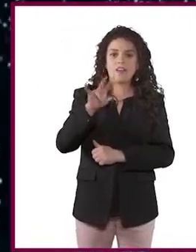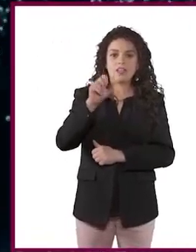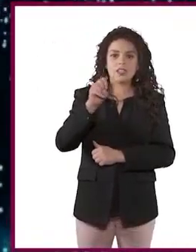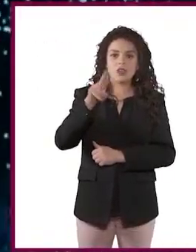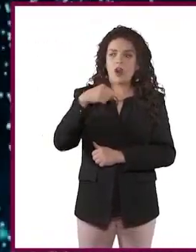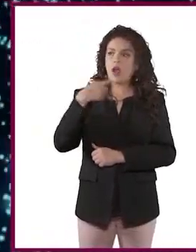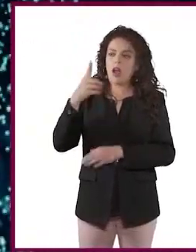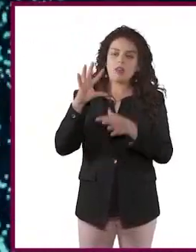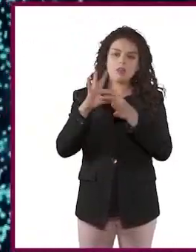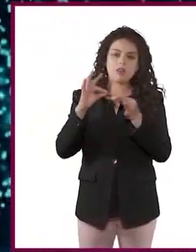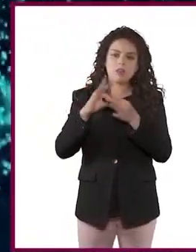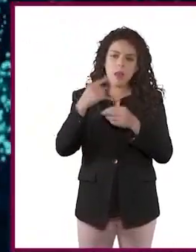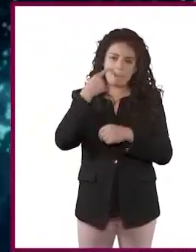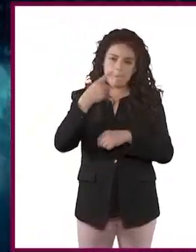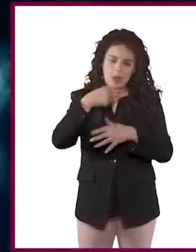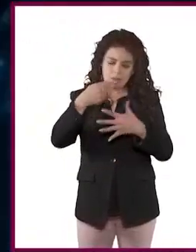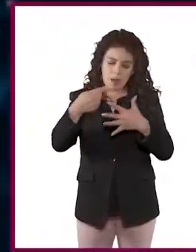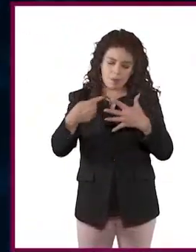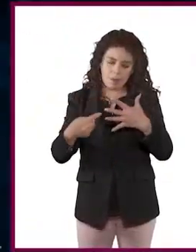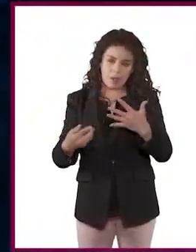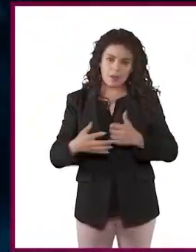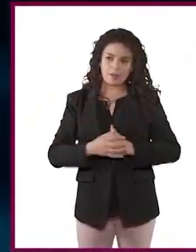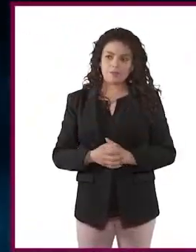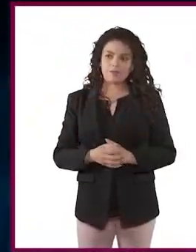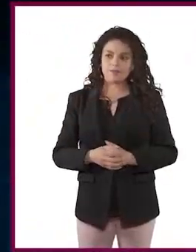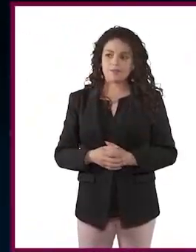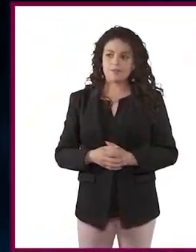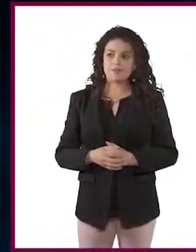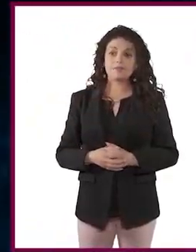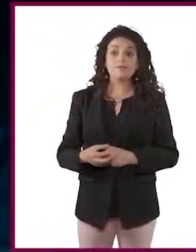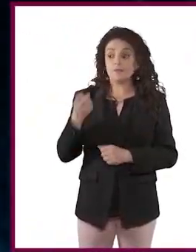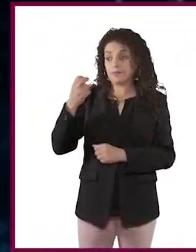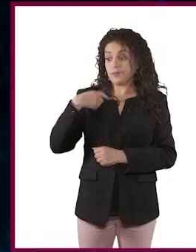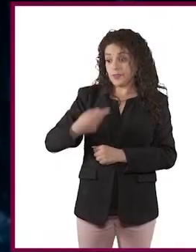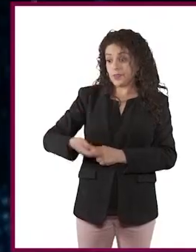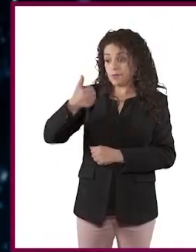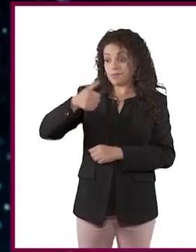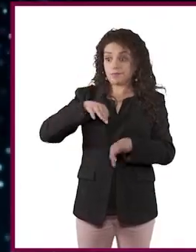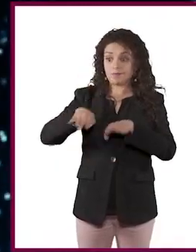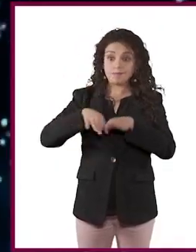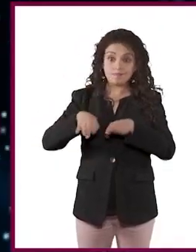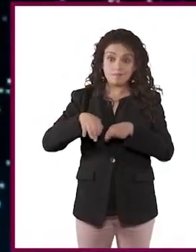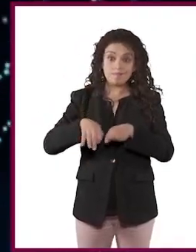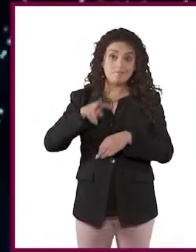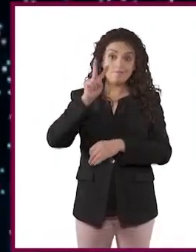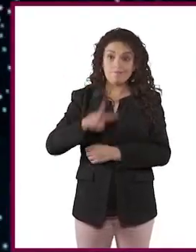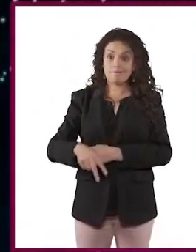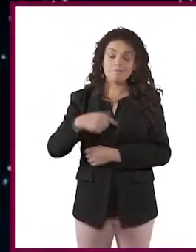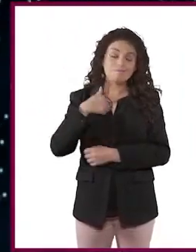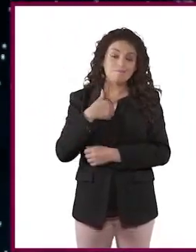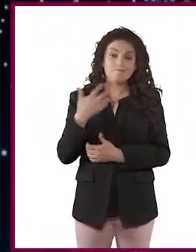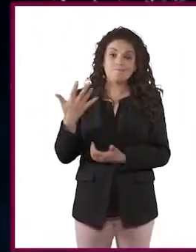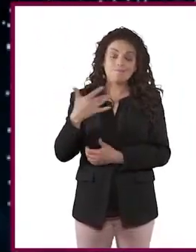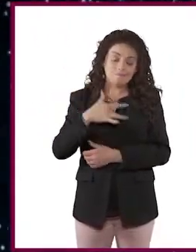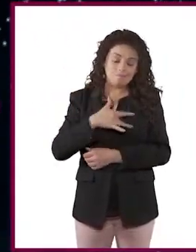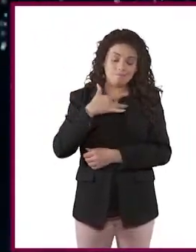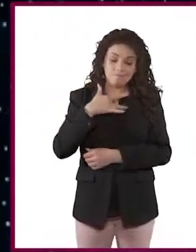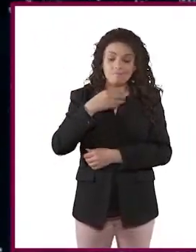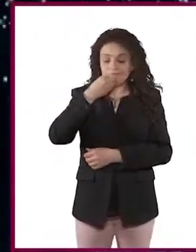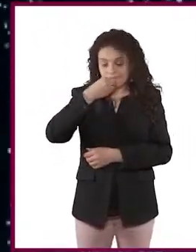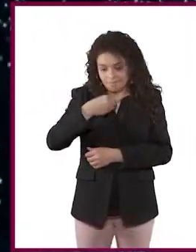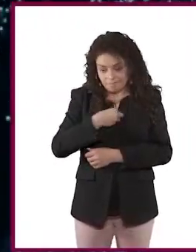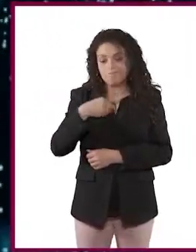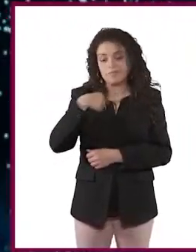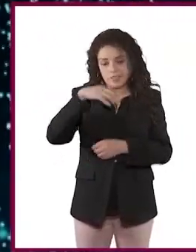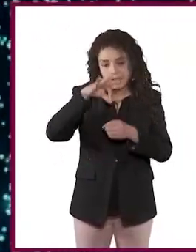hablé con él de la situación que estaba pasando. Pues en ese momento, como le digo, era mi primer trabajo y pues en verano estaba a trabajar. Entonces pues no me quedó